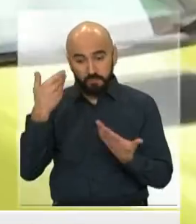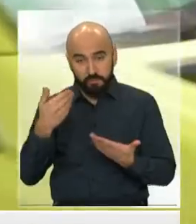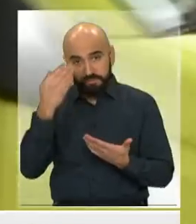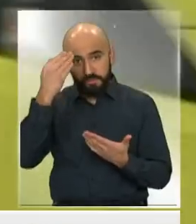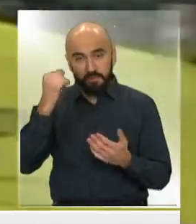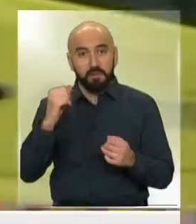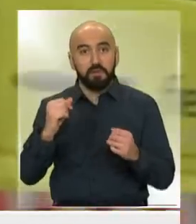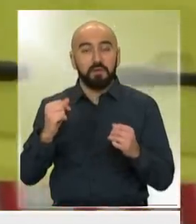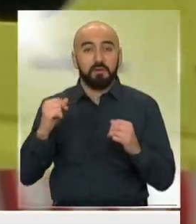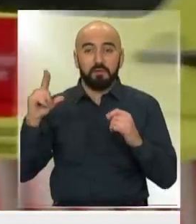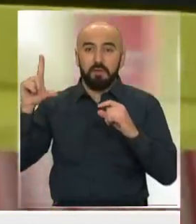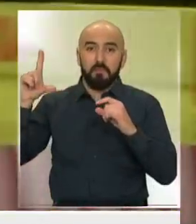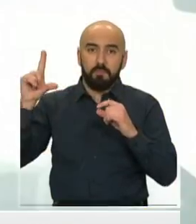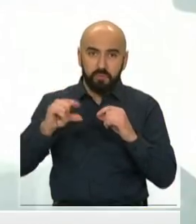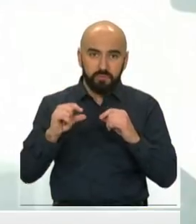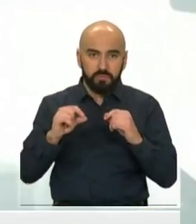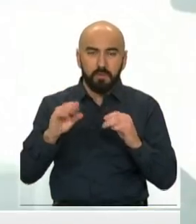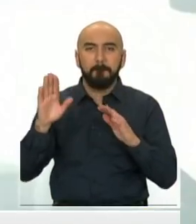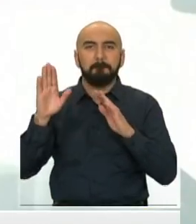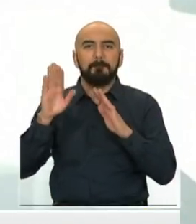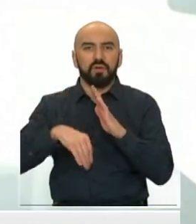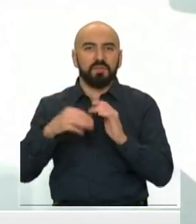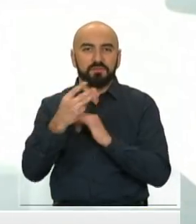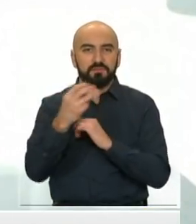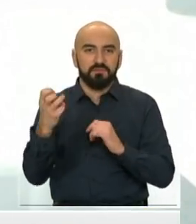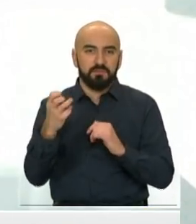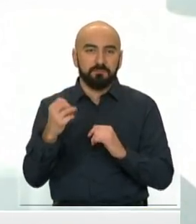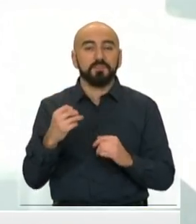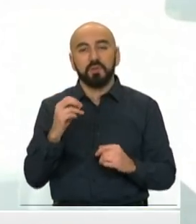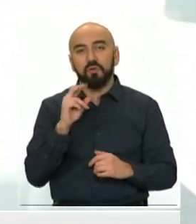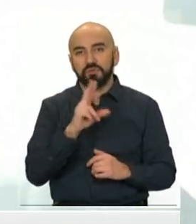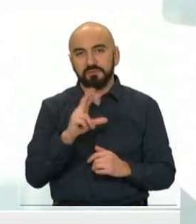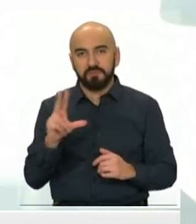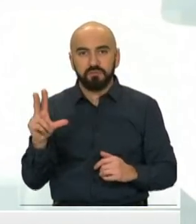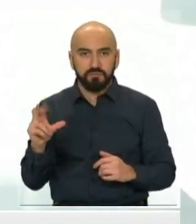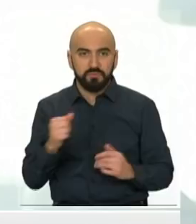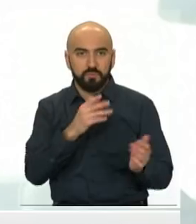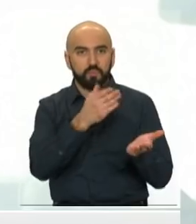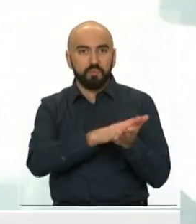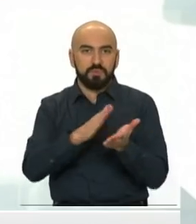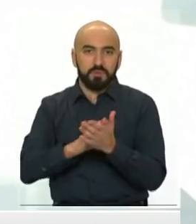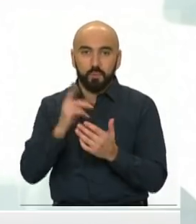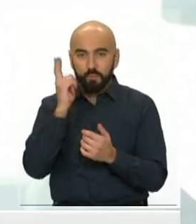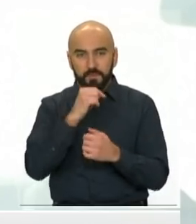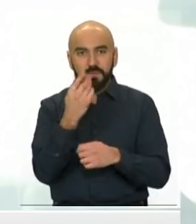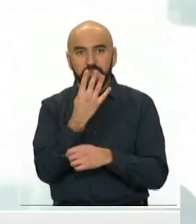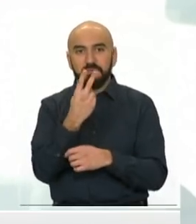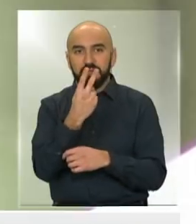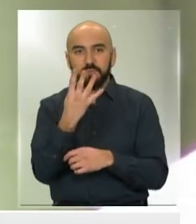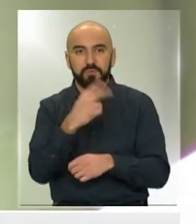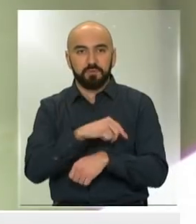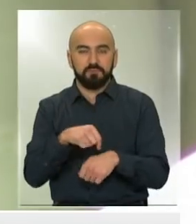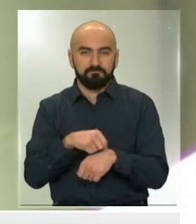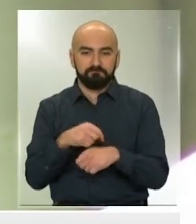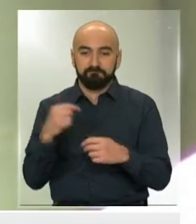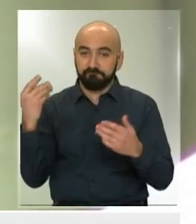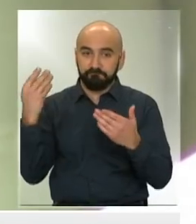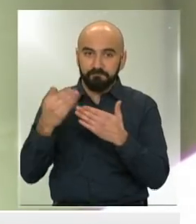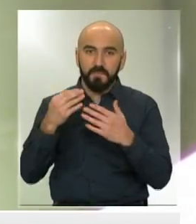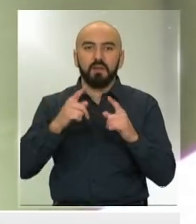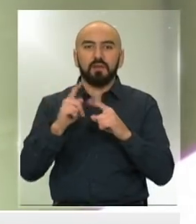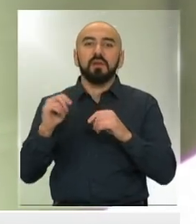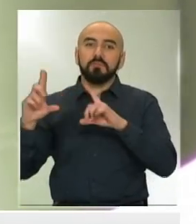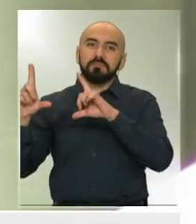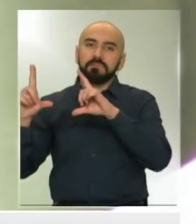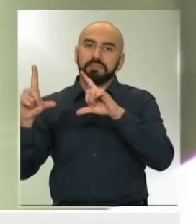vez en el último mes a menos de 300 288 en muertes de las últimas 24 horas lo que viene a tener una tendencia a la baja cepo